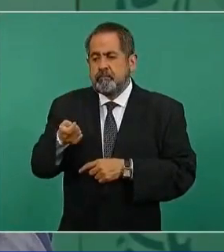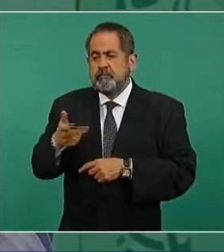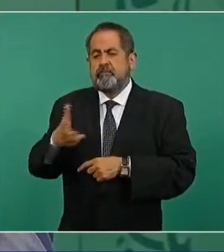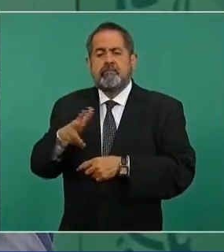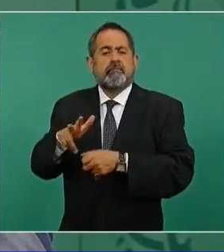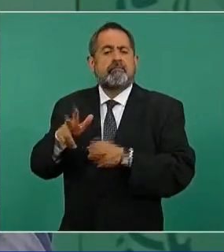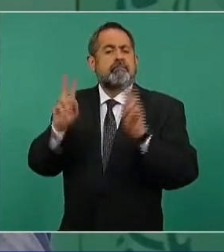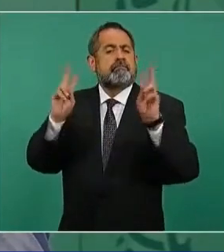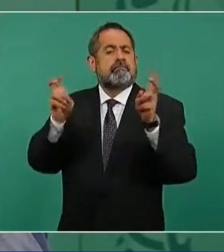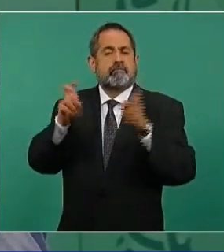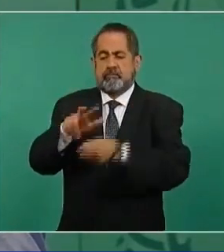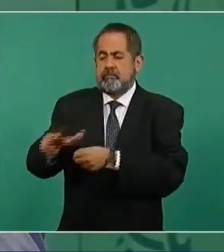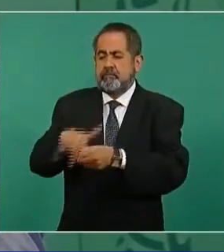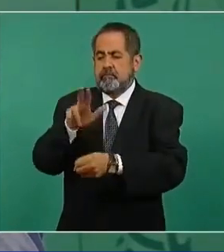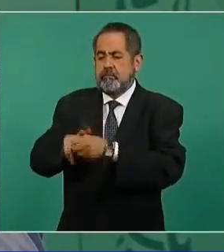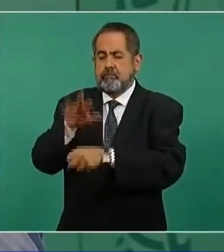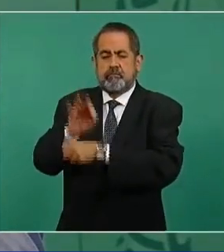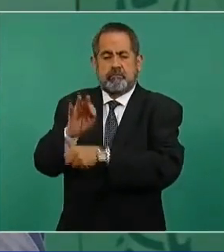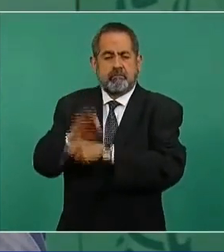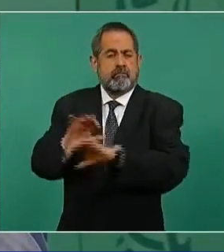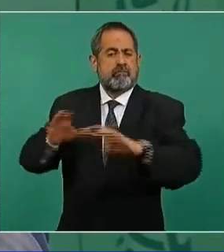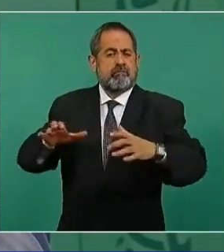natural protegida,